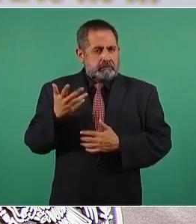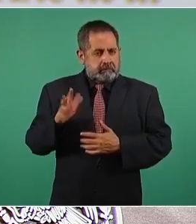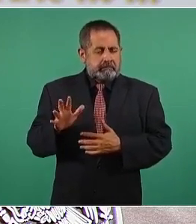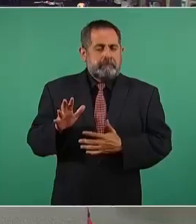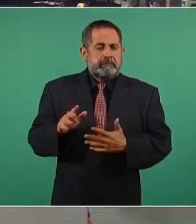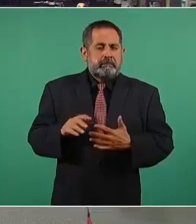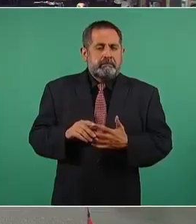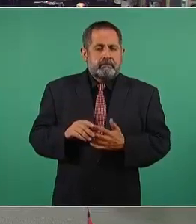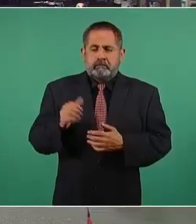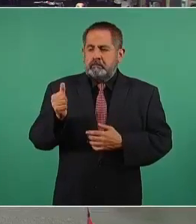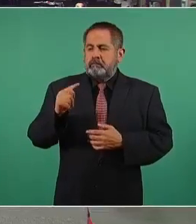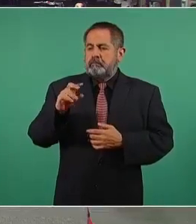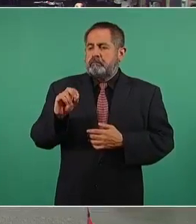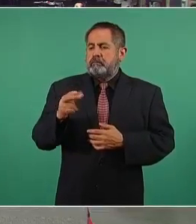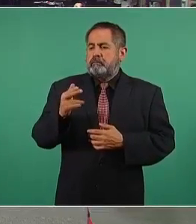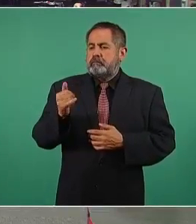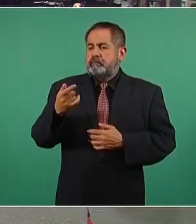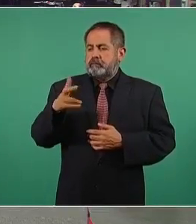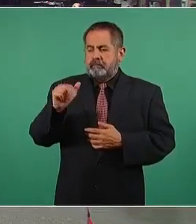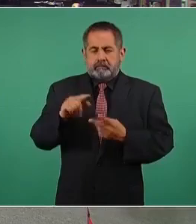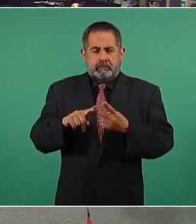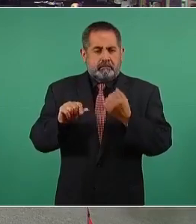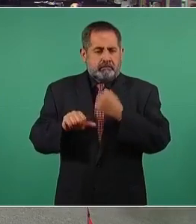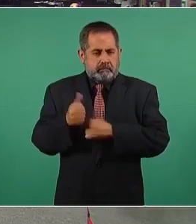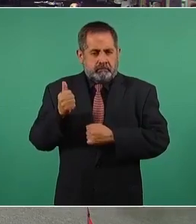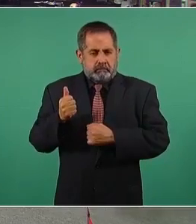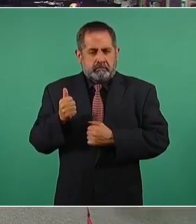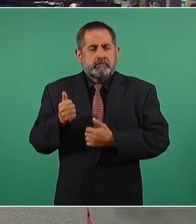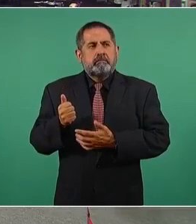diez. Antonio Elguera, once.